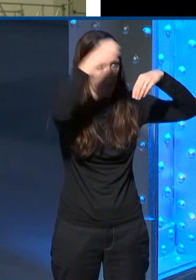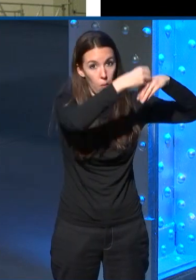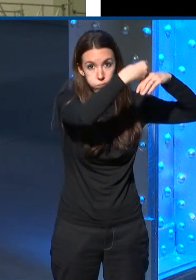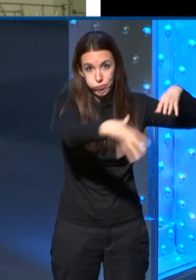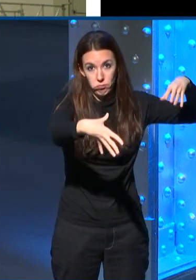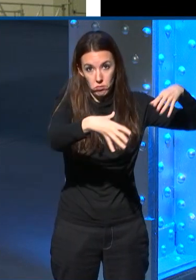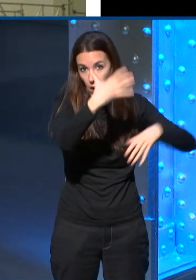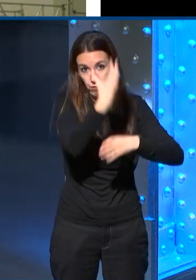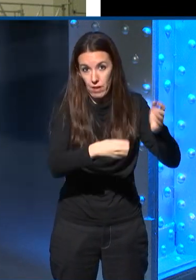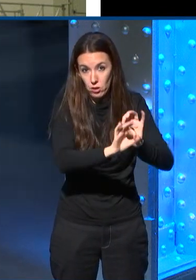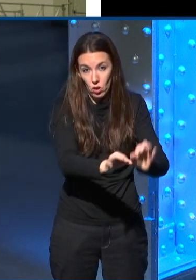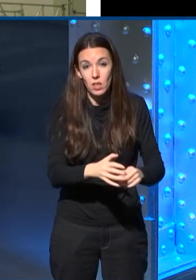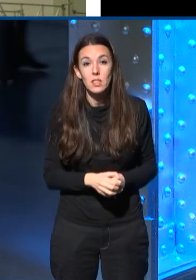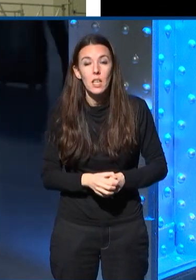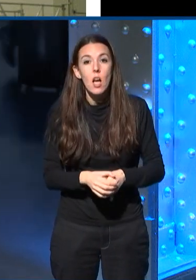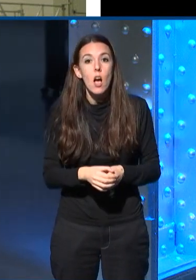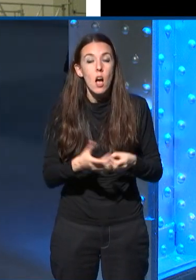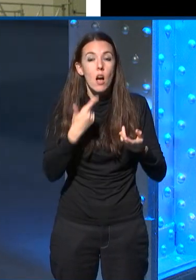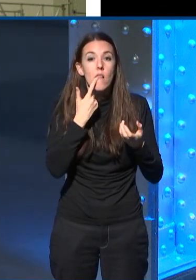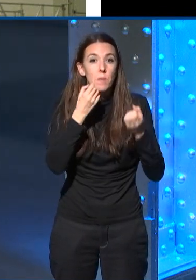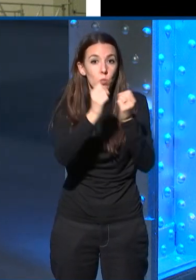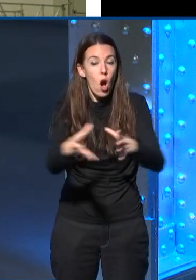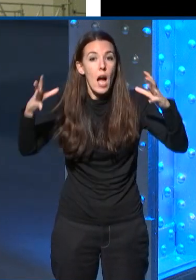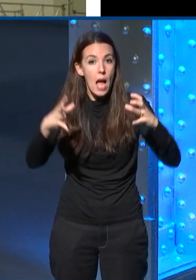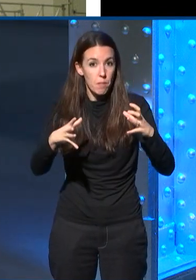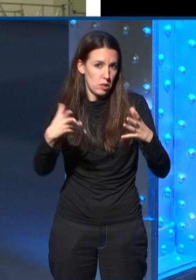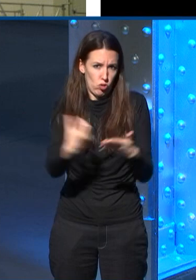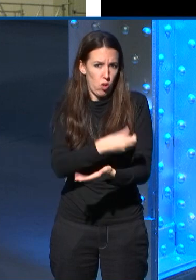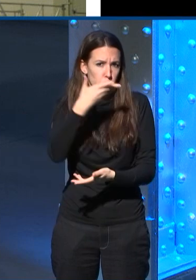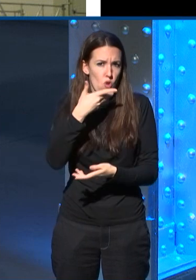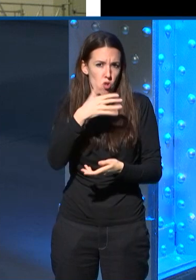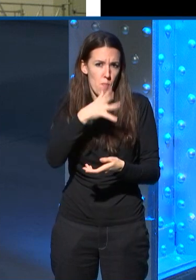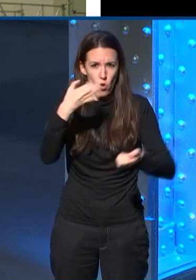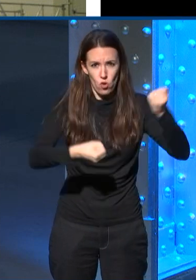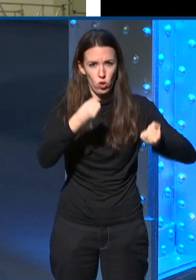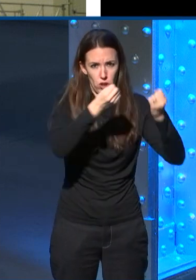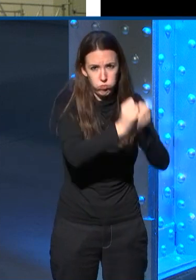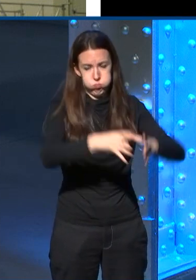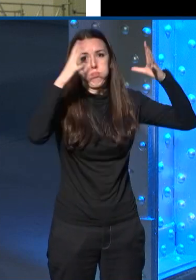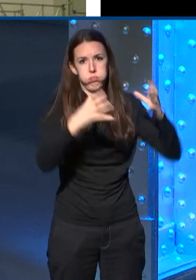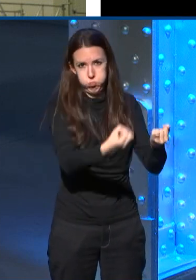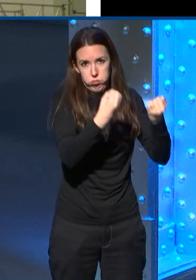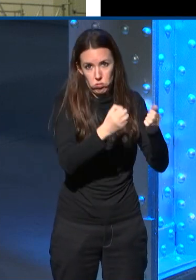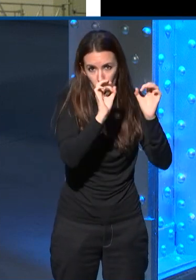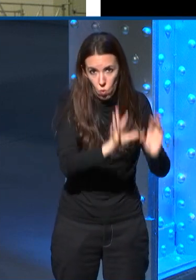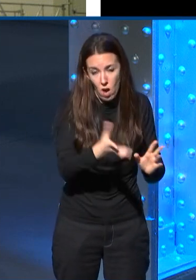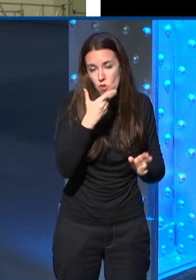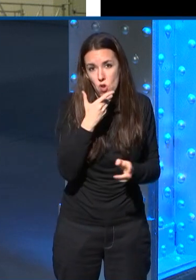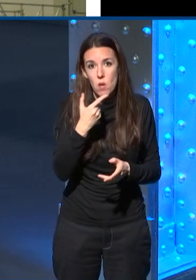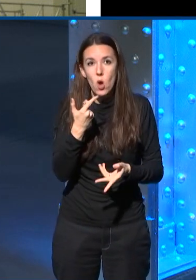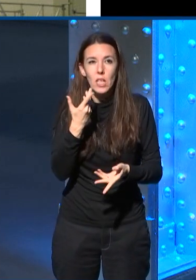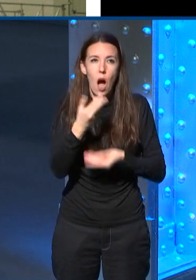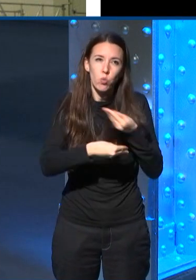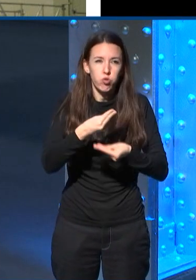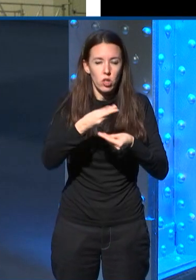Los airbags, no me voy a detener en los airbags, todo el mundo ya sabe lo que son los airbags porque los tenemos en nuestros coches y los conocemos perfectamente. Decía que están ya un poco en desuso,